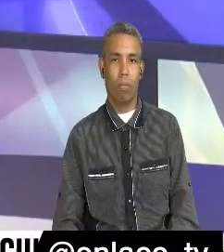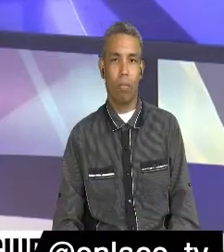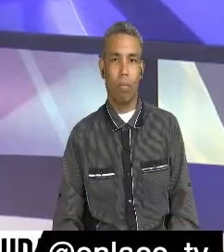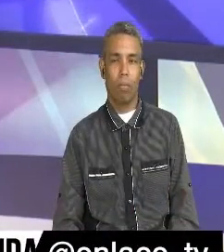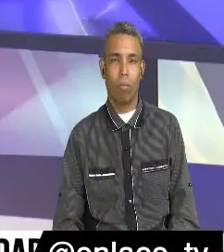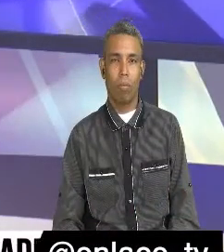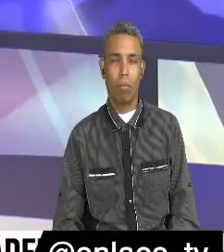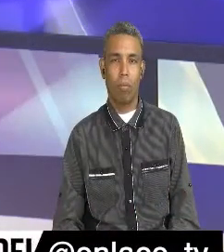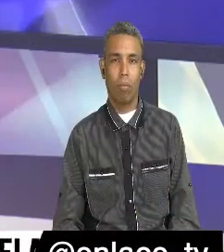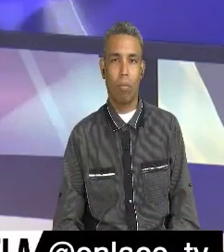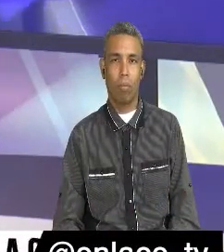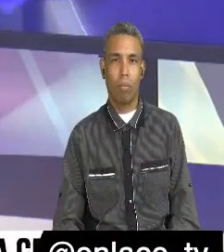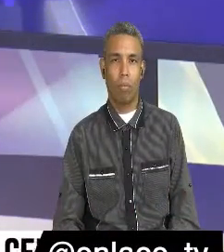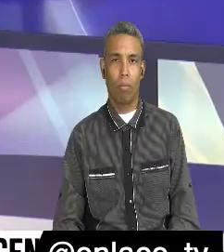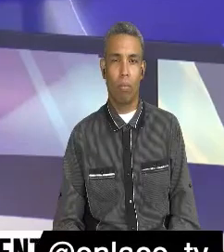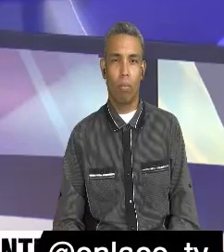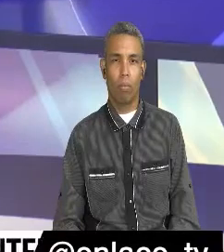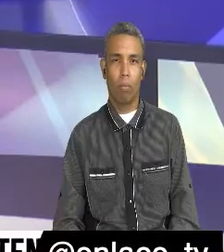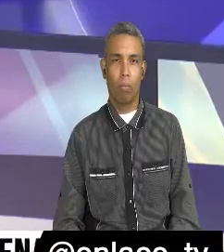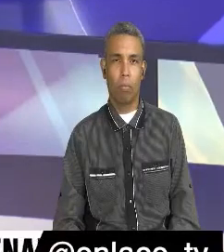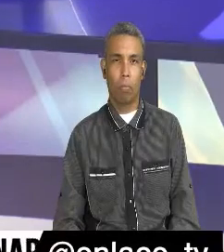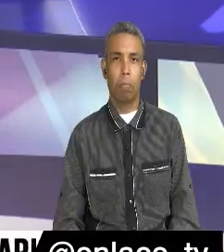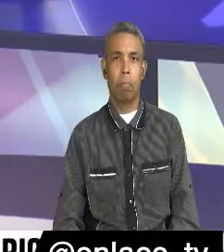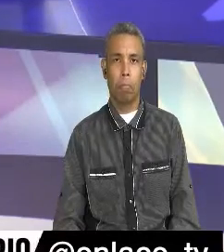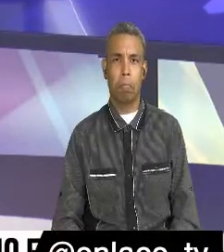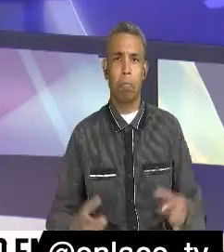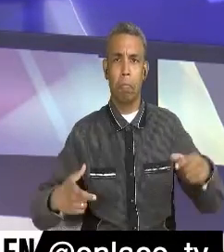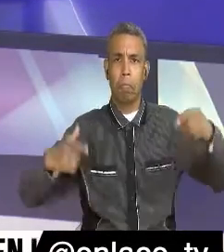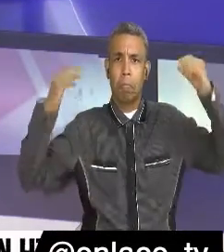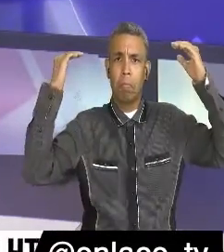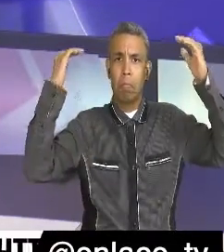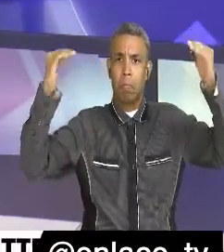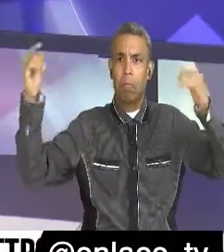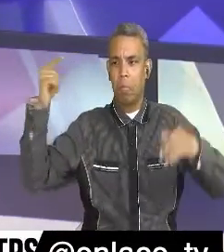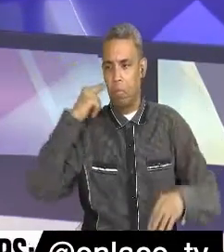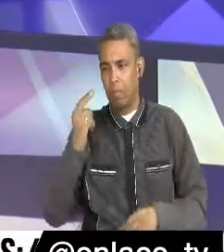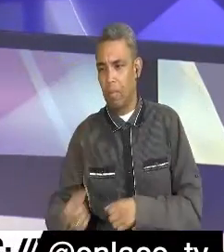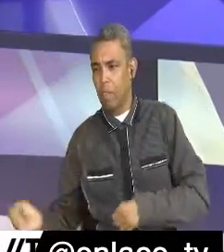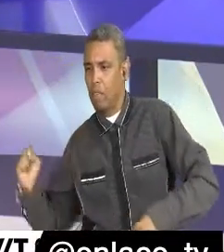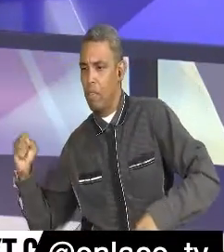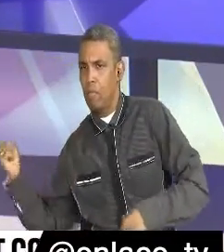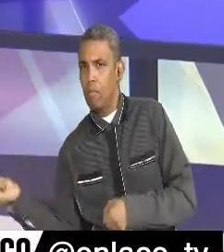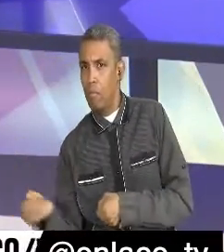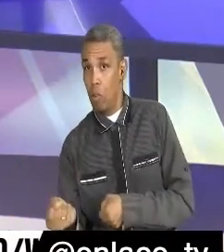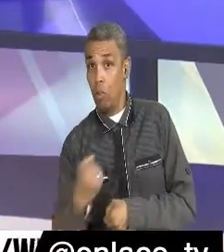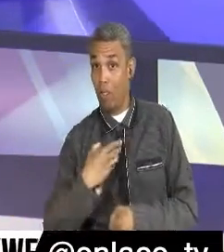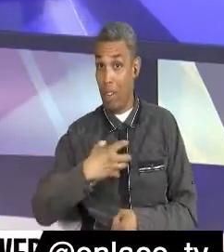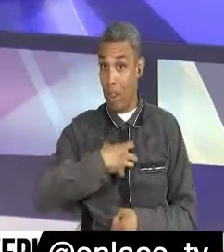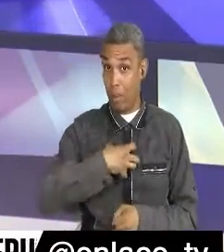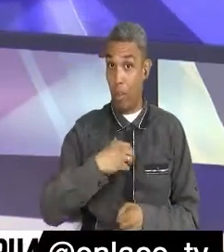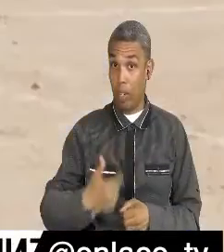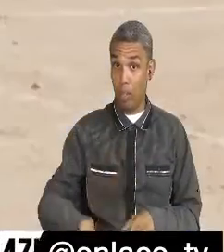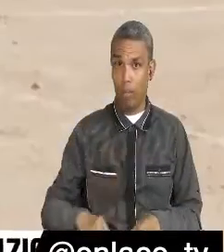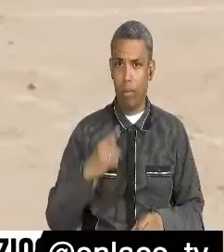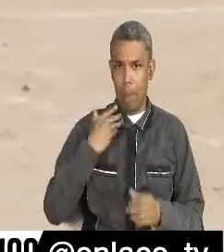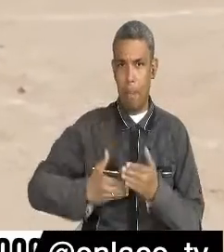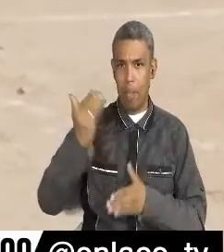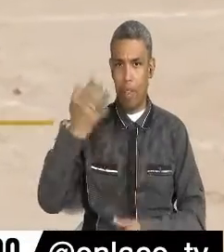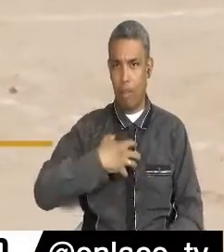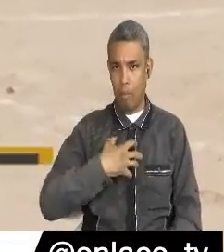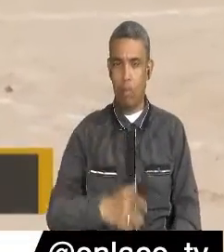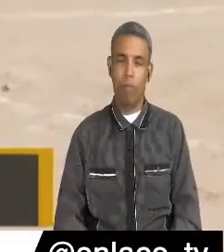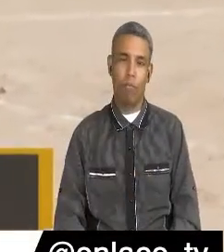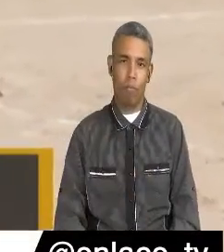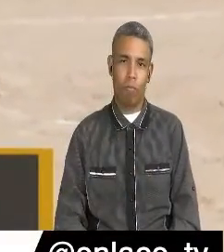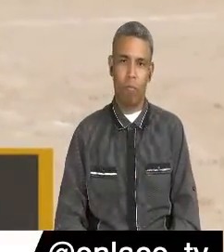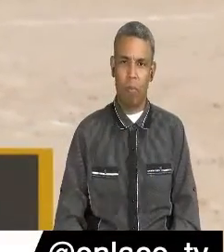Y en la cancha del estadio de softball también se adelanta el torneo de esta disciplina que cuenta incluso con jugadores de talla nacional.